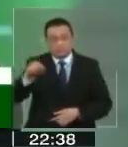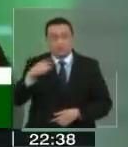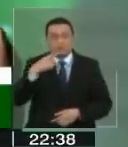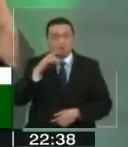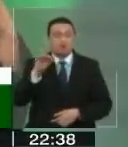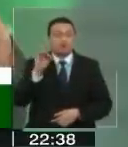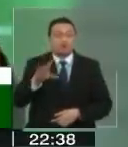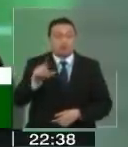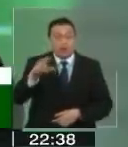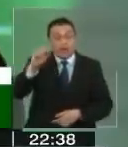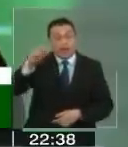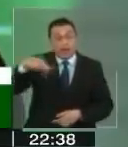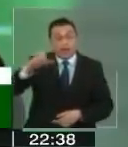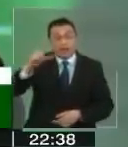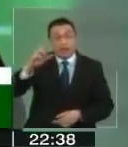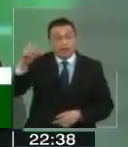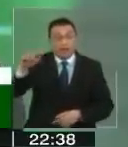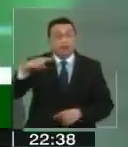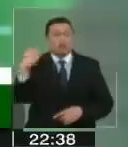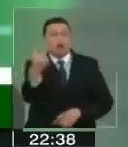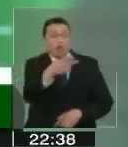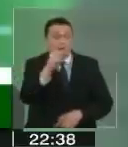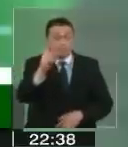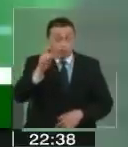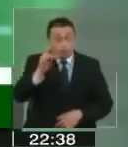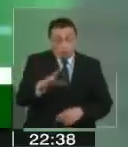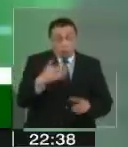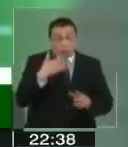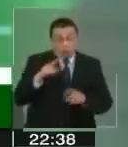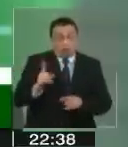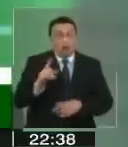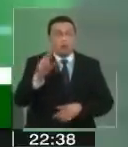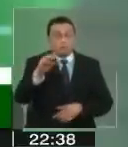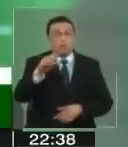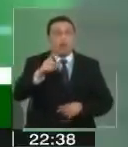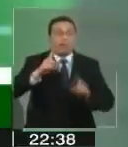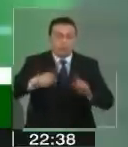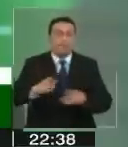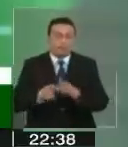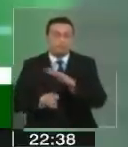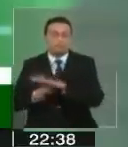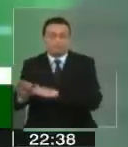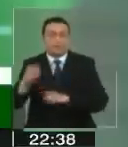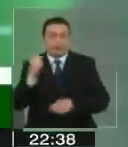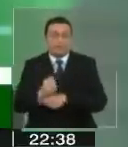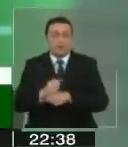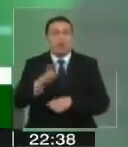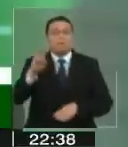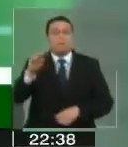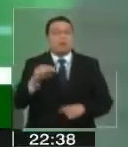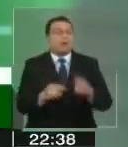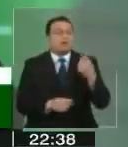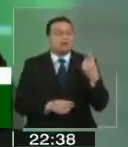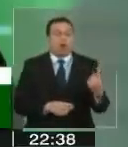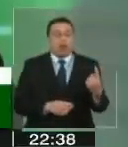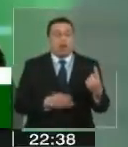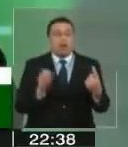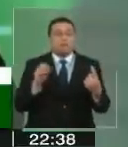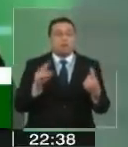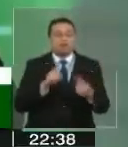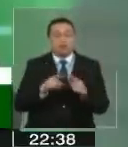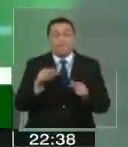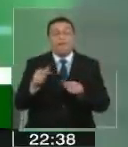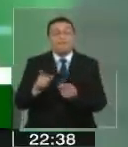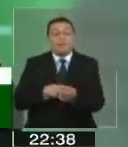pasa con el síndrome de Angelman, pasa con todas las discapacidades. Las mamás tienen que salir a trabajar, muchas mamás quedan solas, el